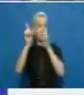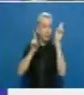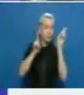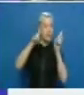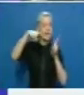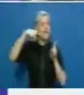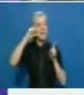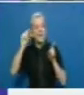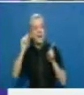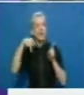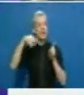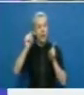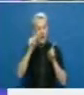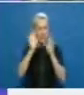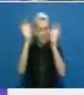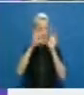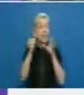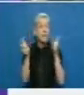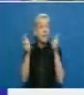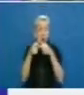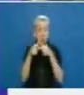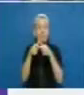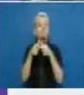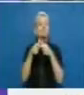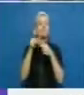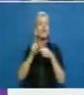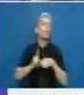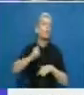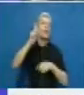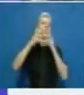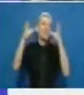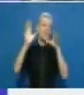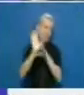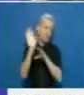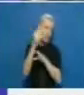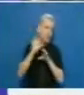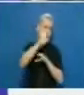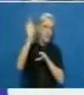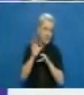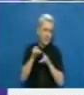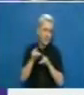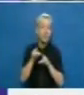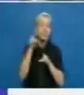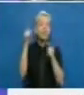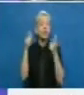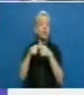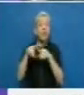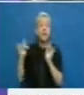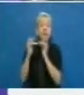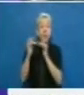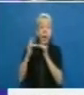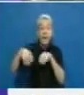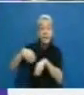del noroeste argentino, lo que denominan como la región del Norte Grande. Allí, en esa reunión que hicieron de modo virtual los